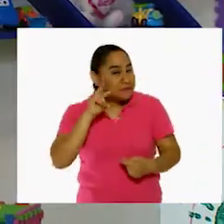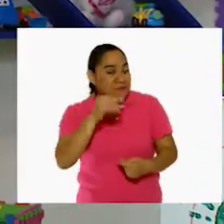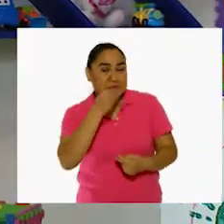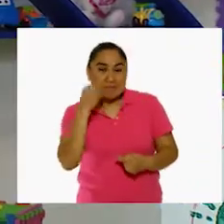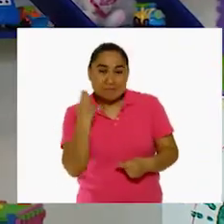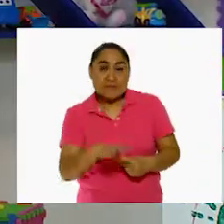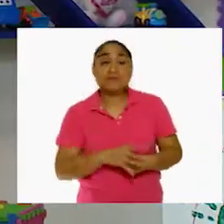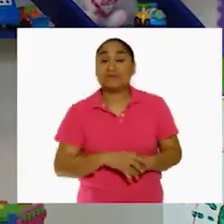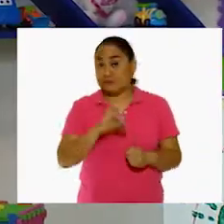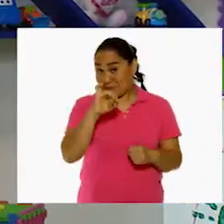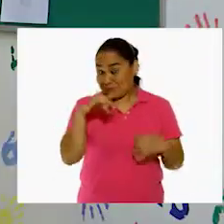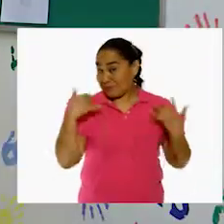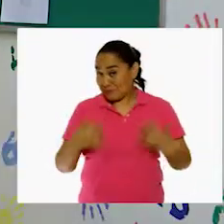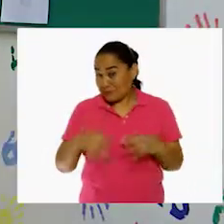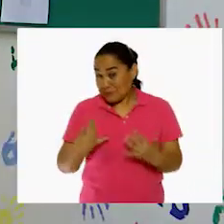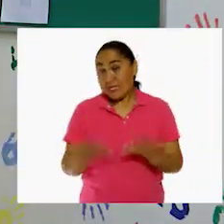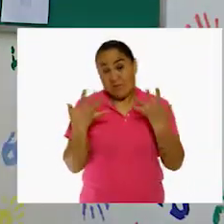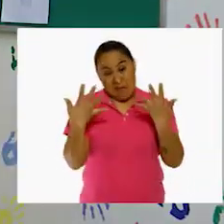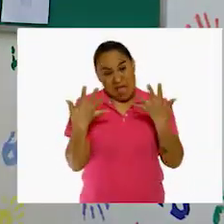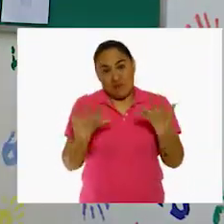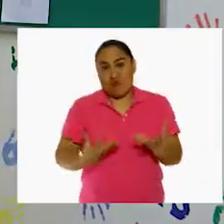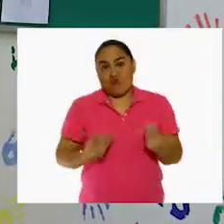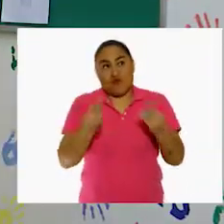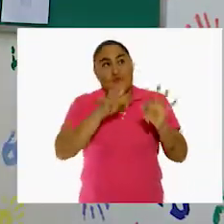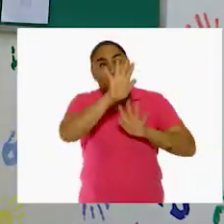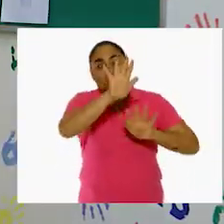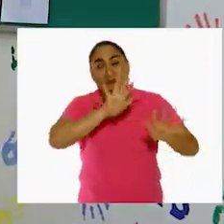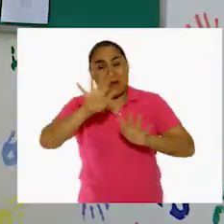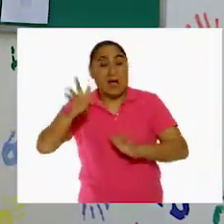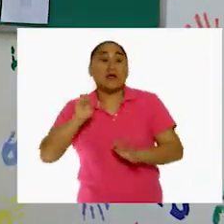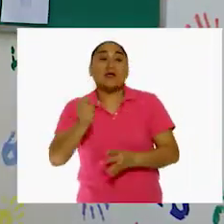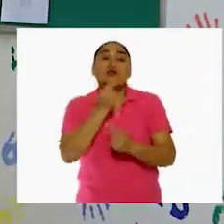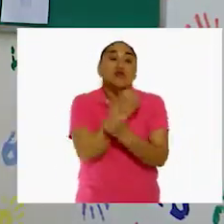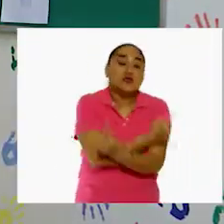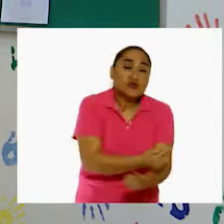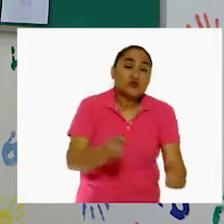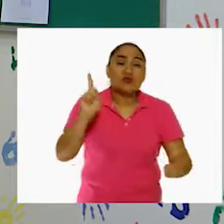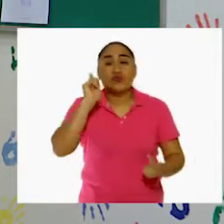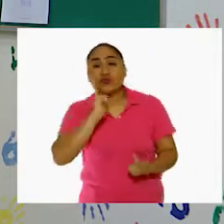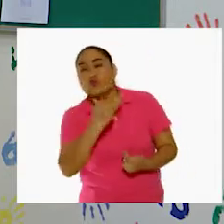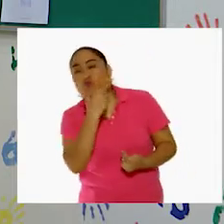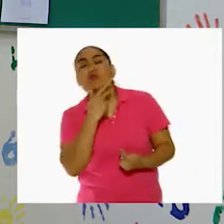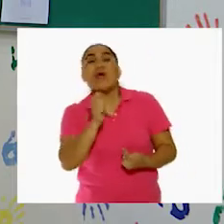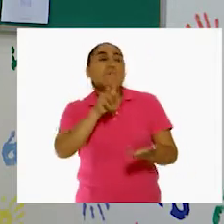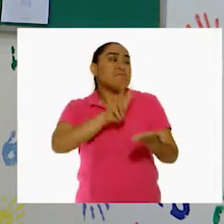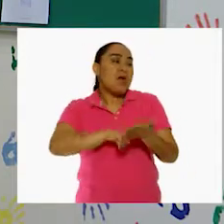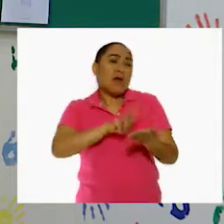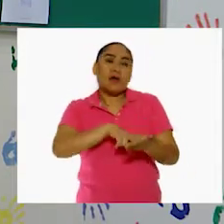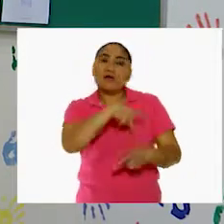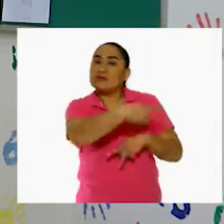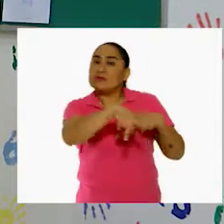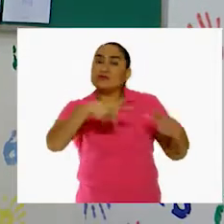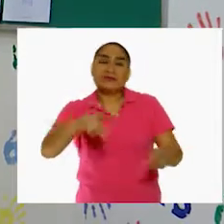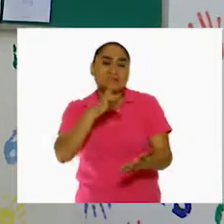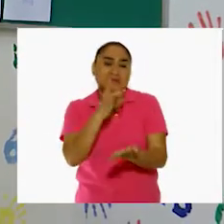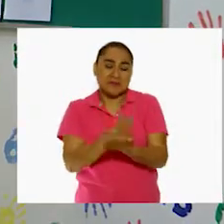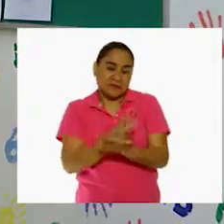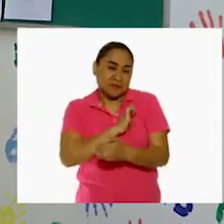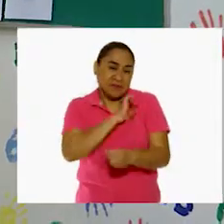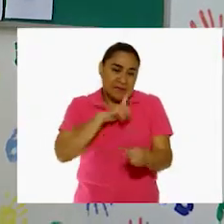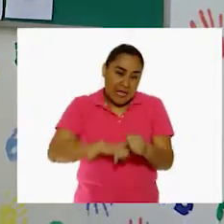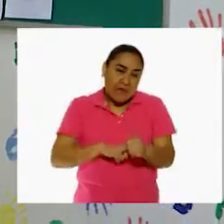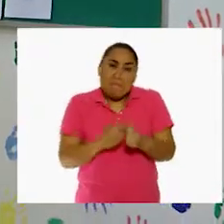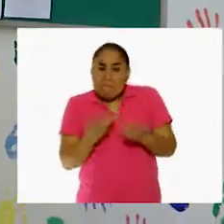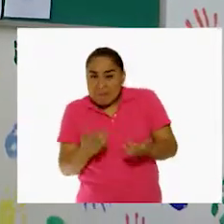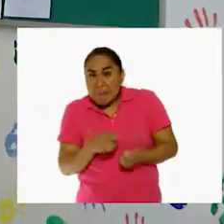Efectivamente, son muchas manos. Y cada mano, como cada niño y cada niña, tiene un valor único y especial. Niñas y niños también pueden invitar